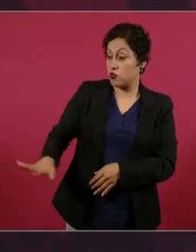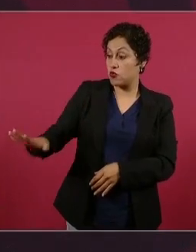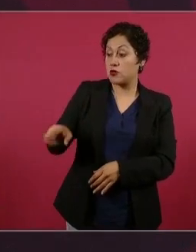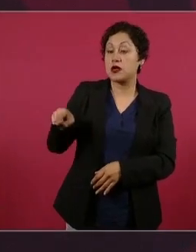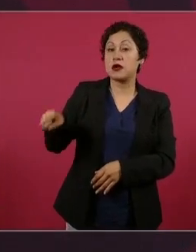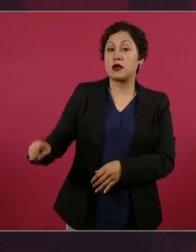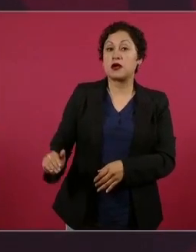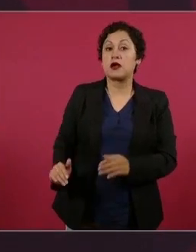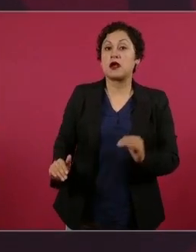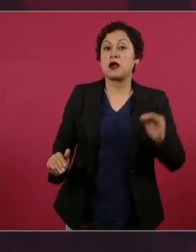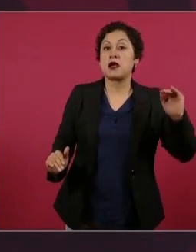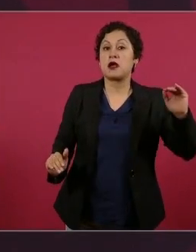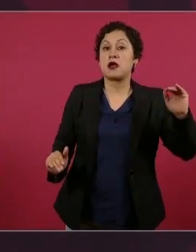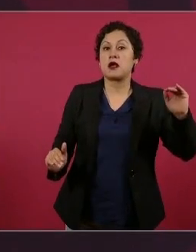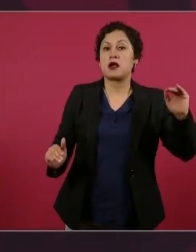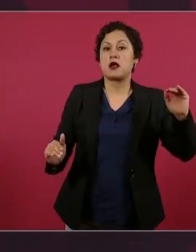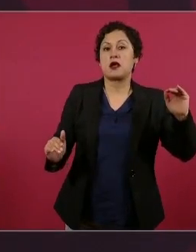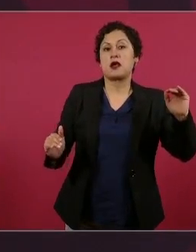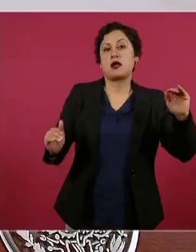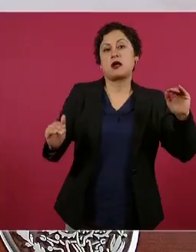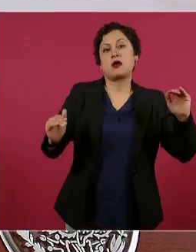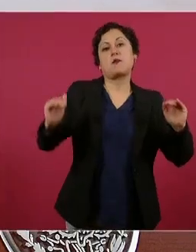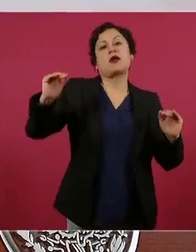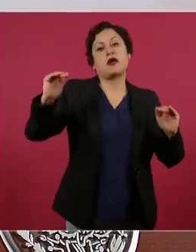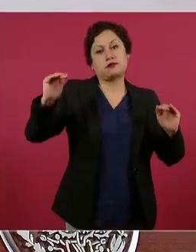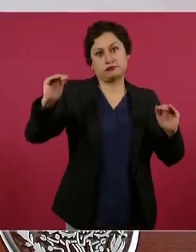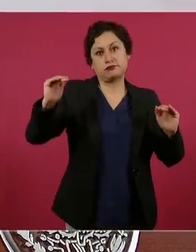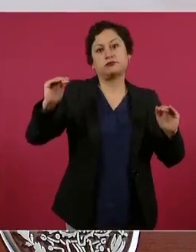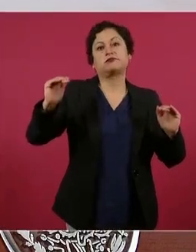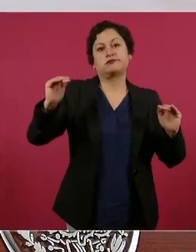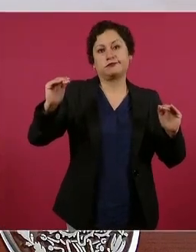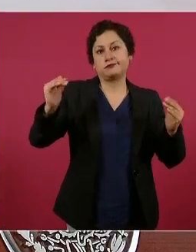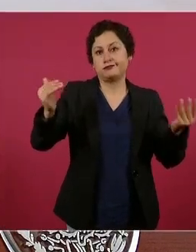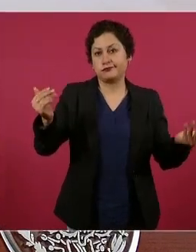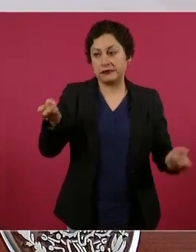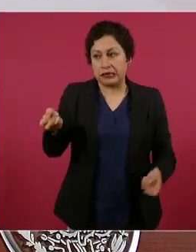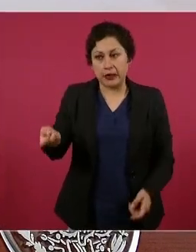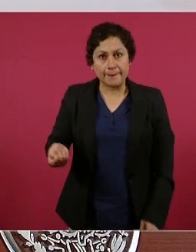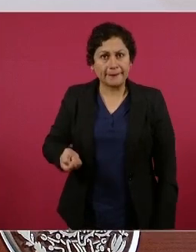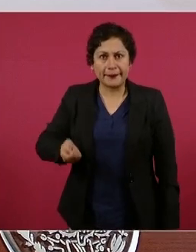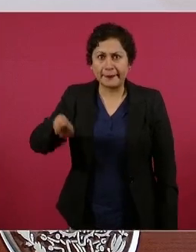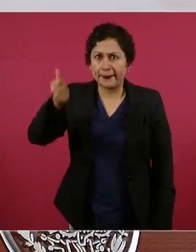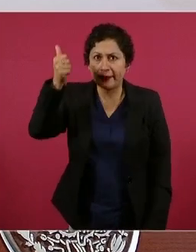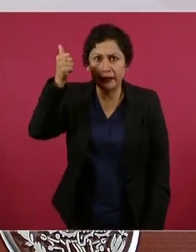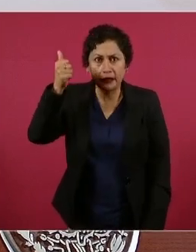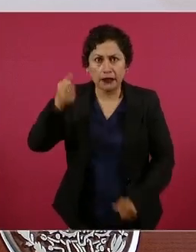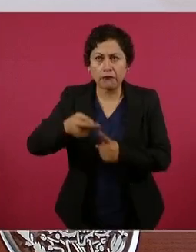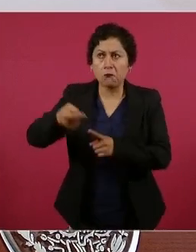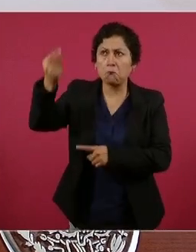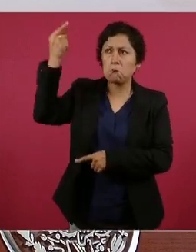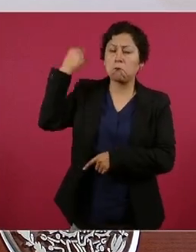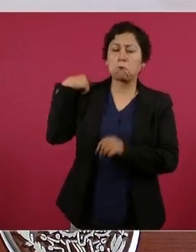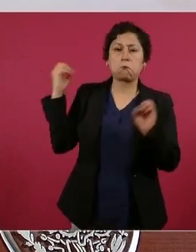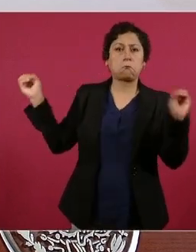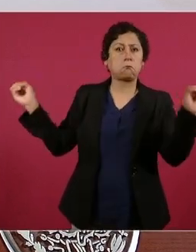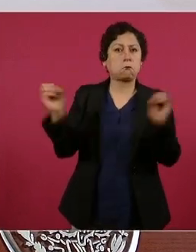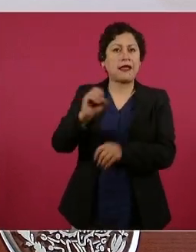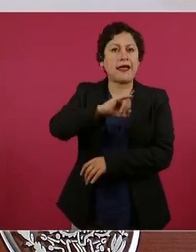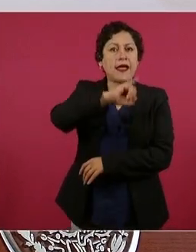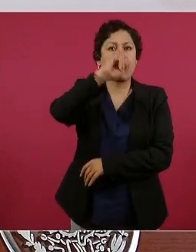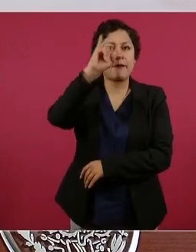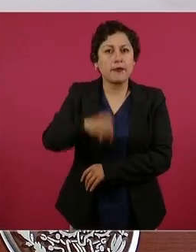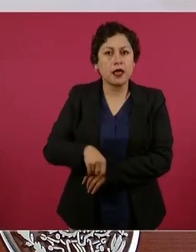creció más que el norte. Eso nunca en la historia reciente se había visto.